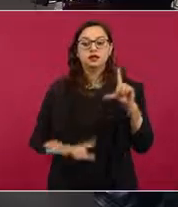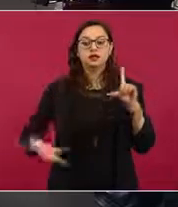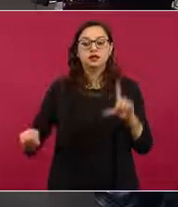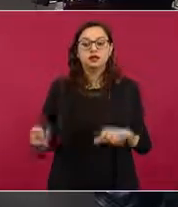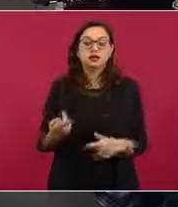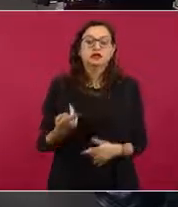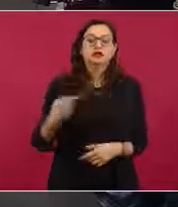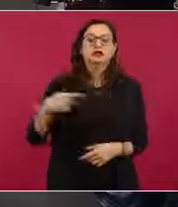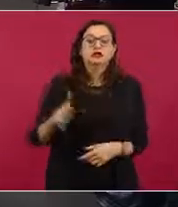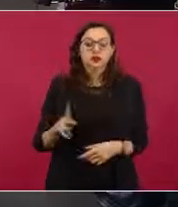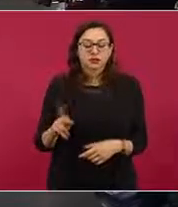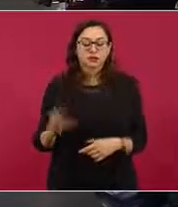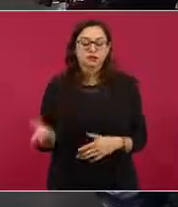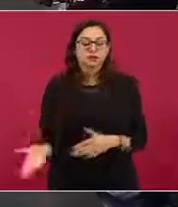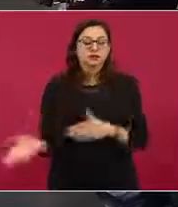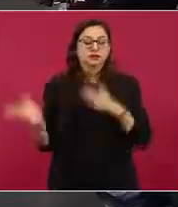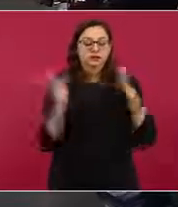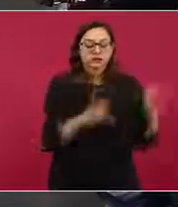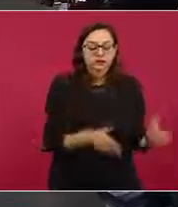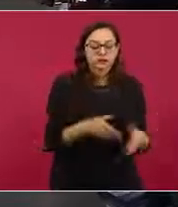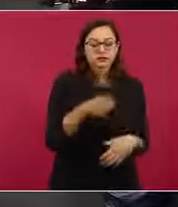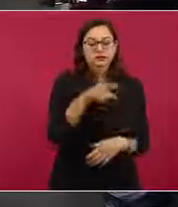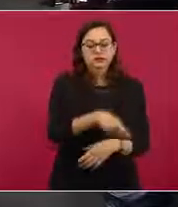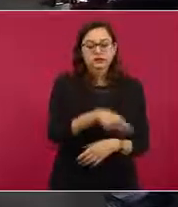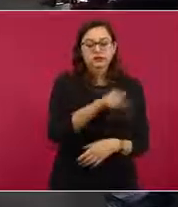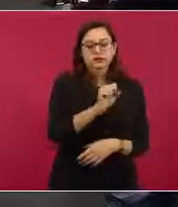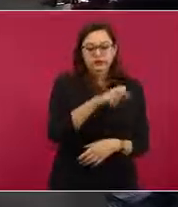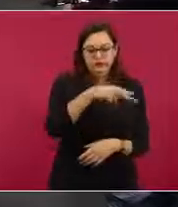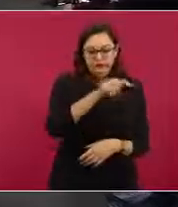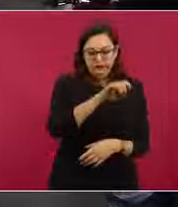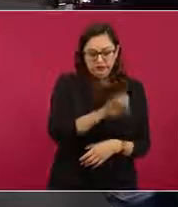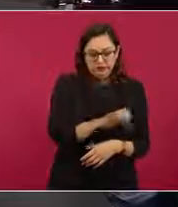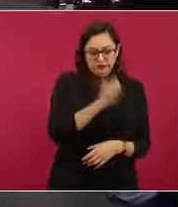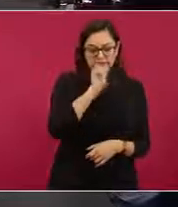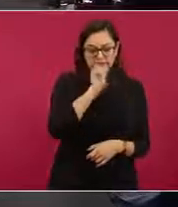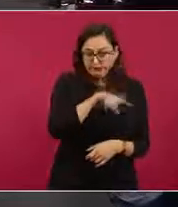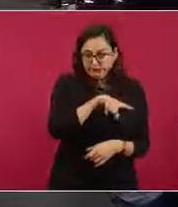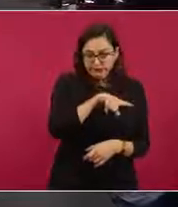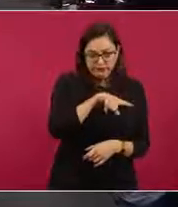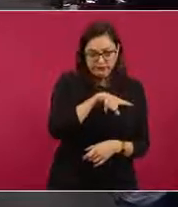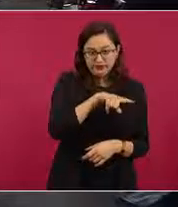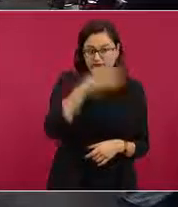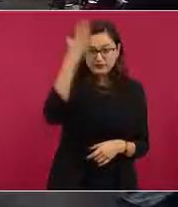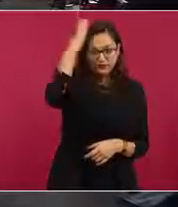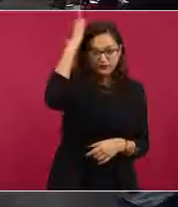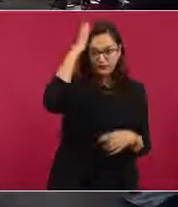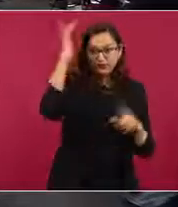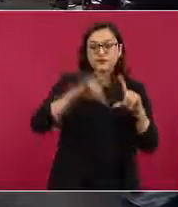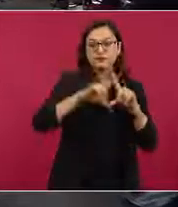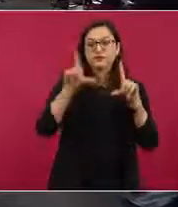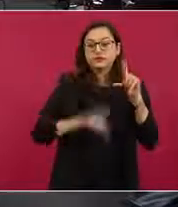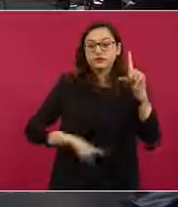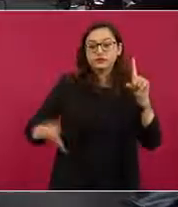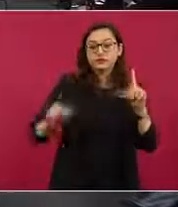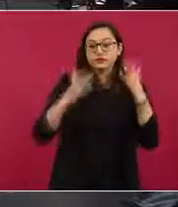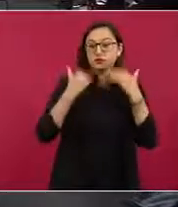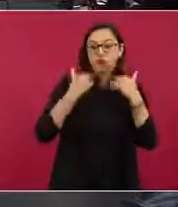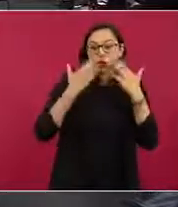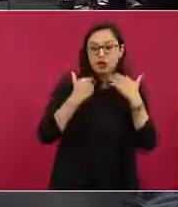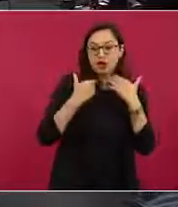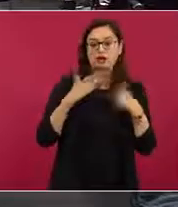sindicato de maestros, el CENTE con S, está en la misma situación. No tiene líder nacional porque se